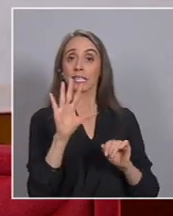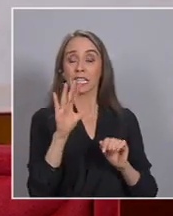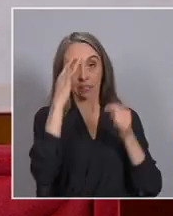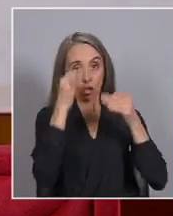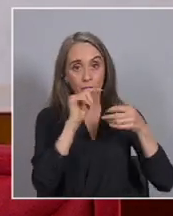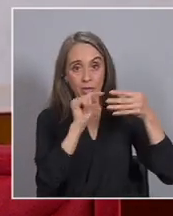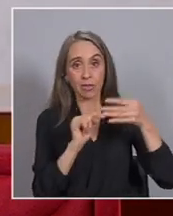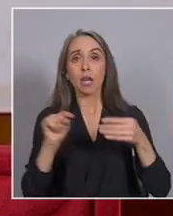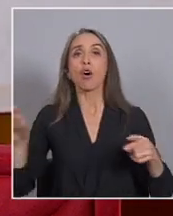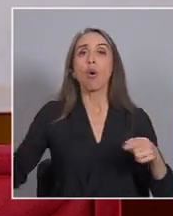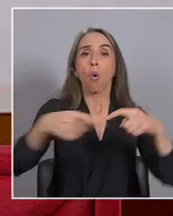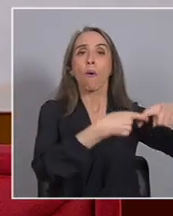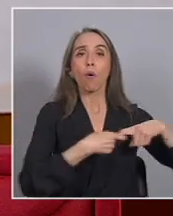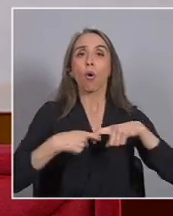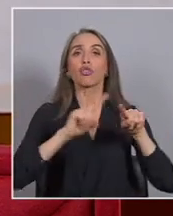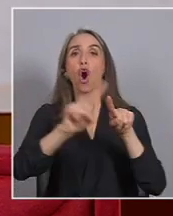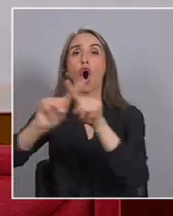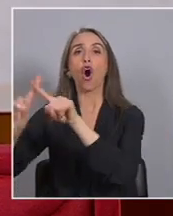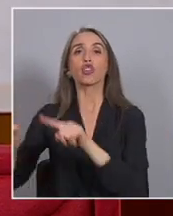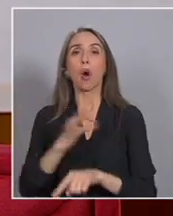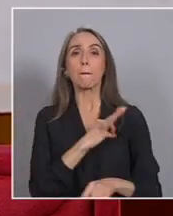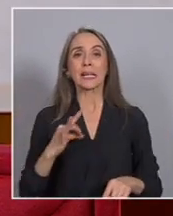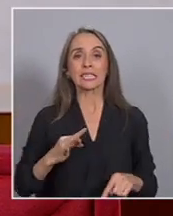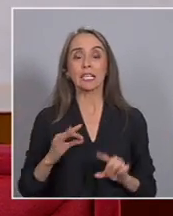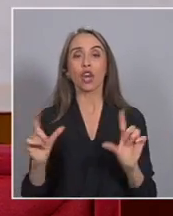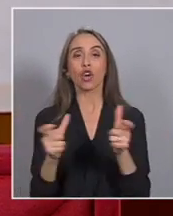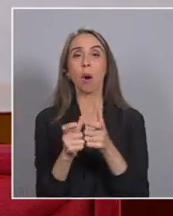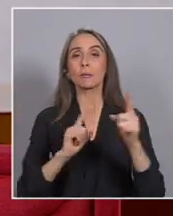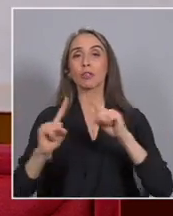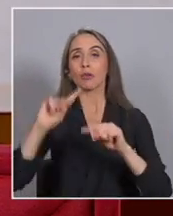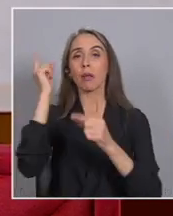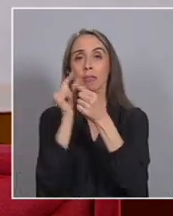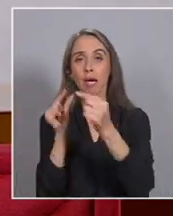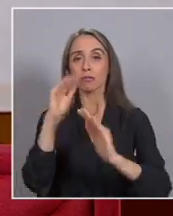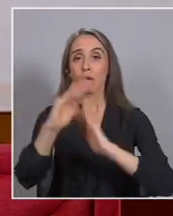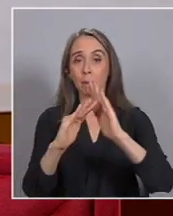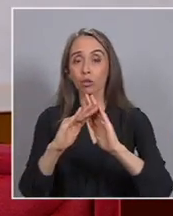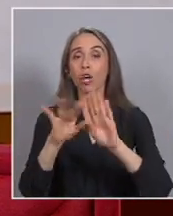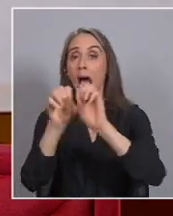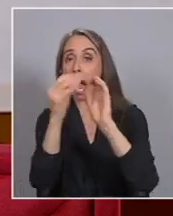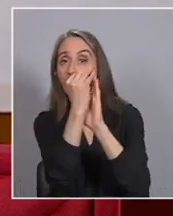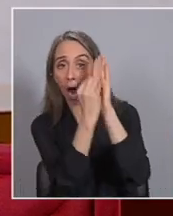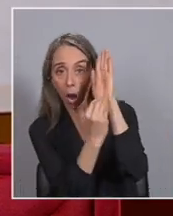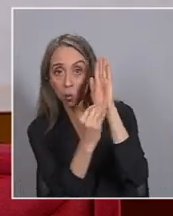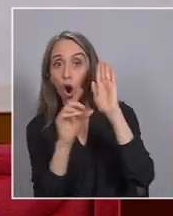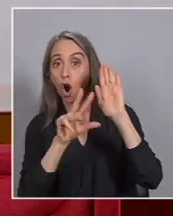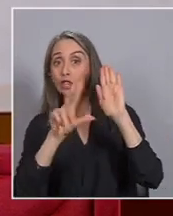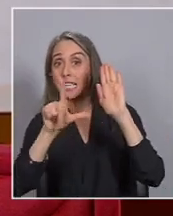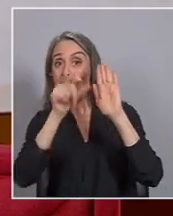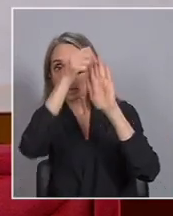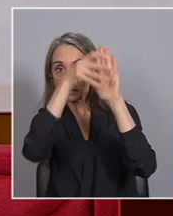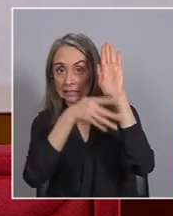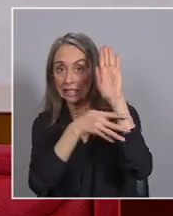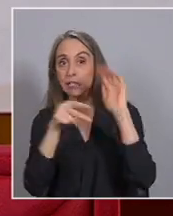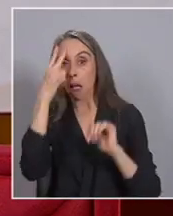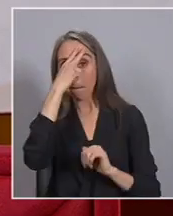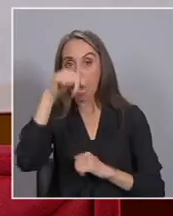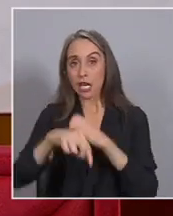medidas intersectoriales que fueron acordadas por la Comisión Coordinadora Nacional de Protección. Y en marzo de este año,